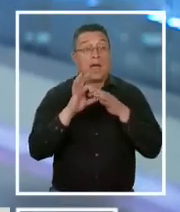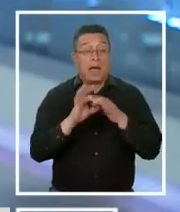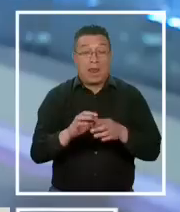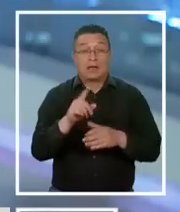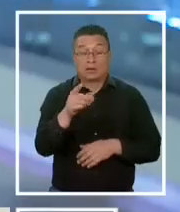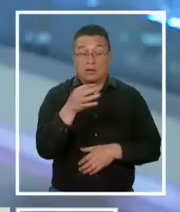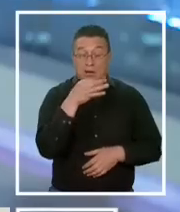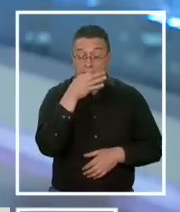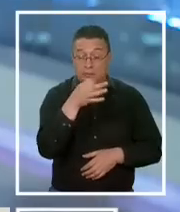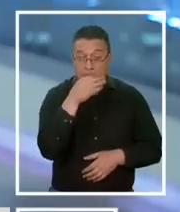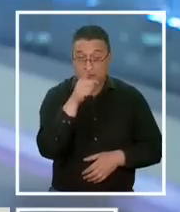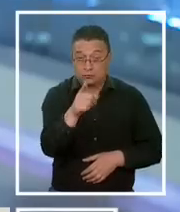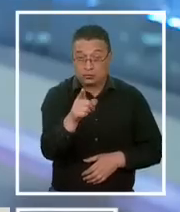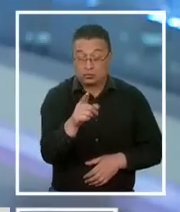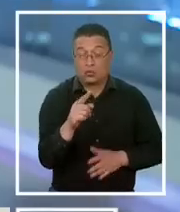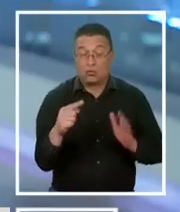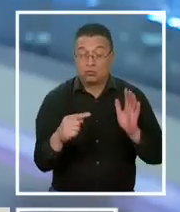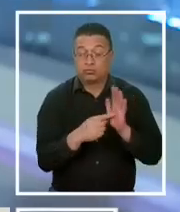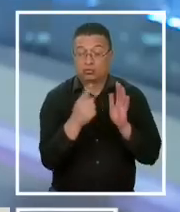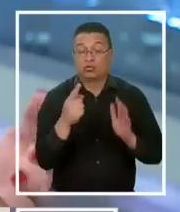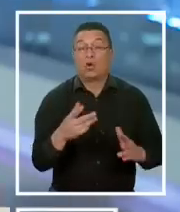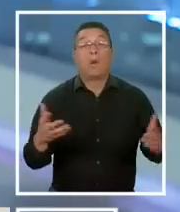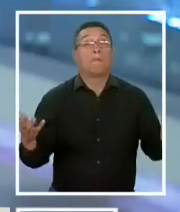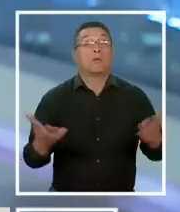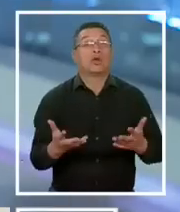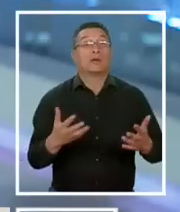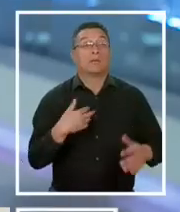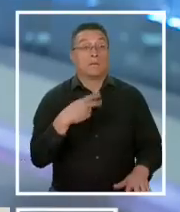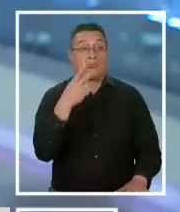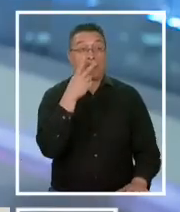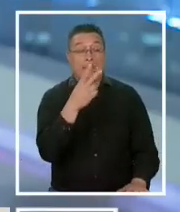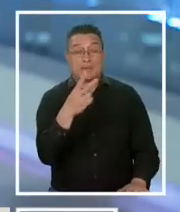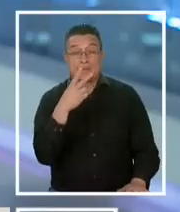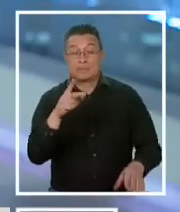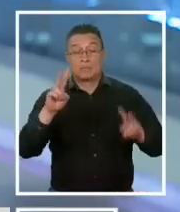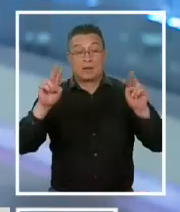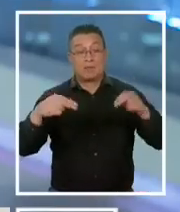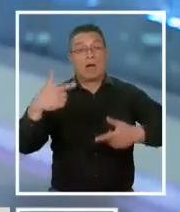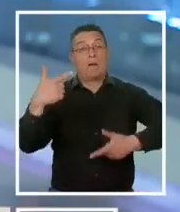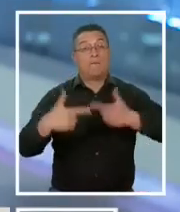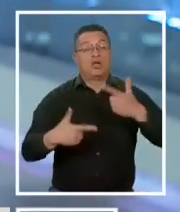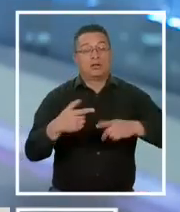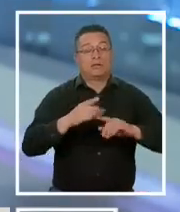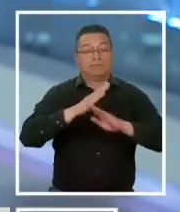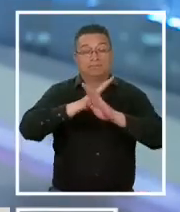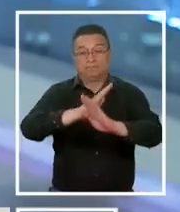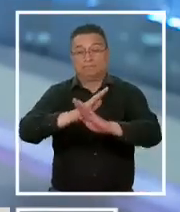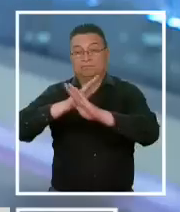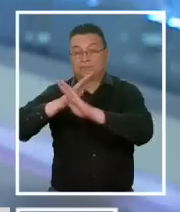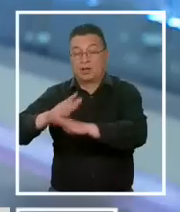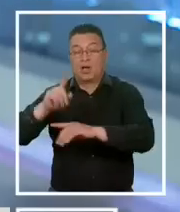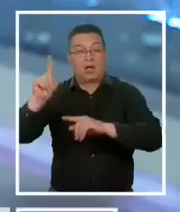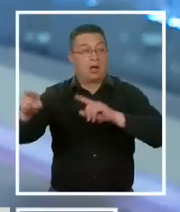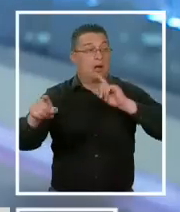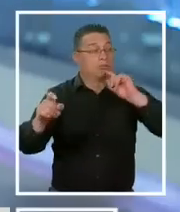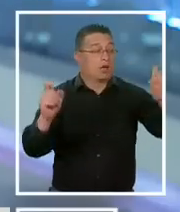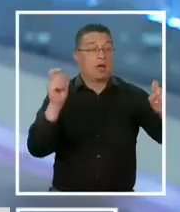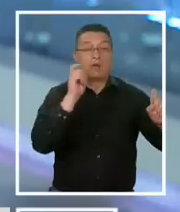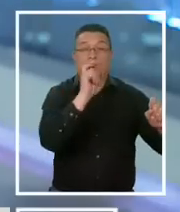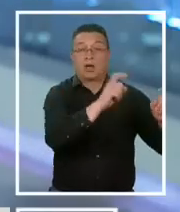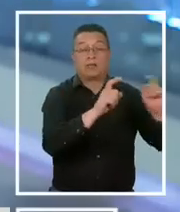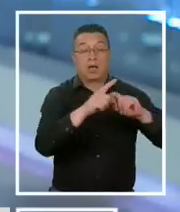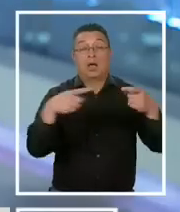pongas punto Matías porque uno ve a propósito el devenir político esto de la censuras para allá las censuras para acá